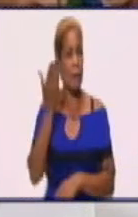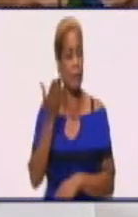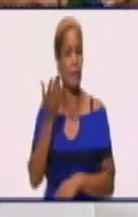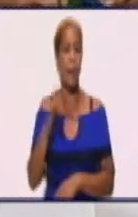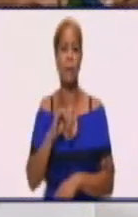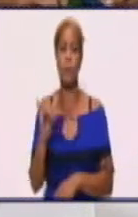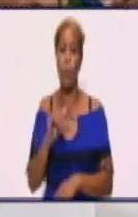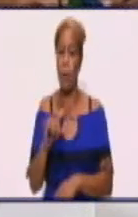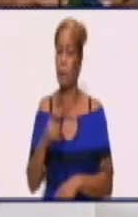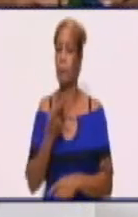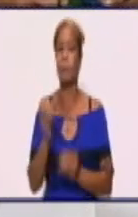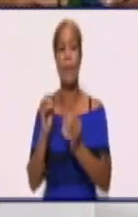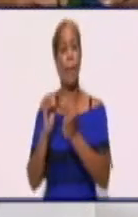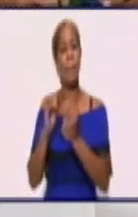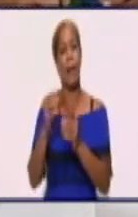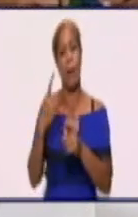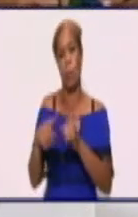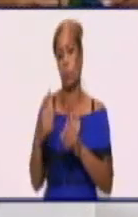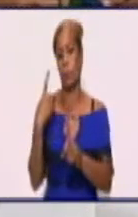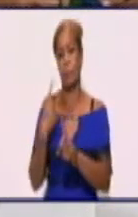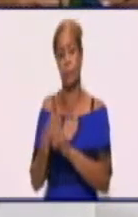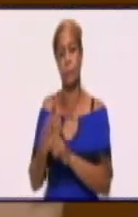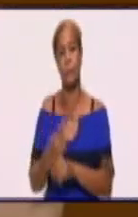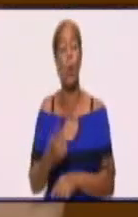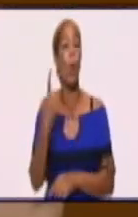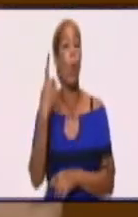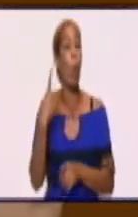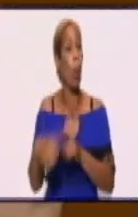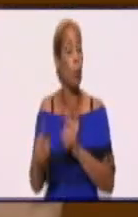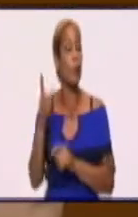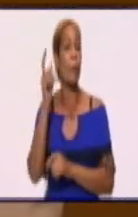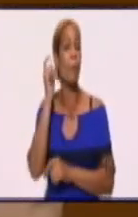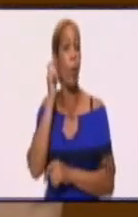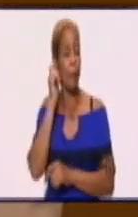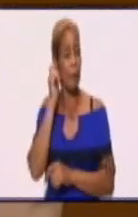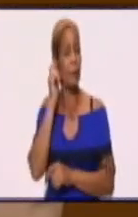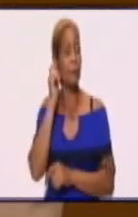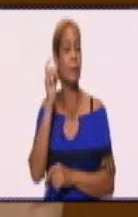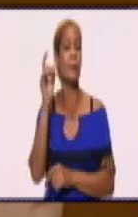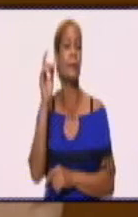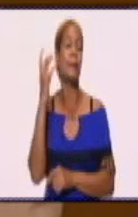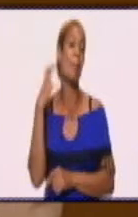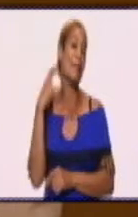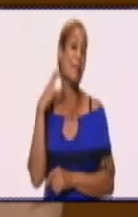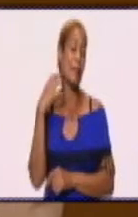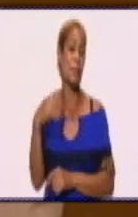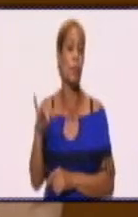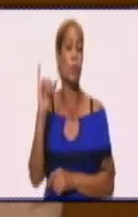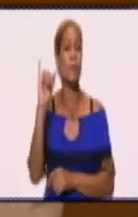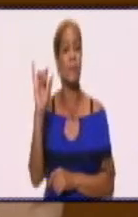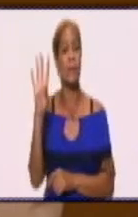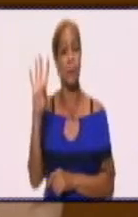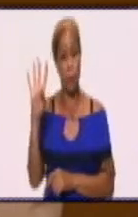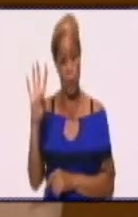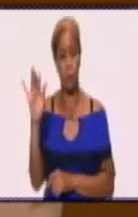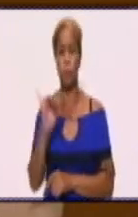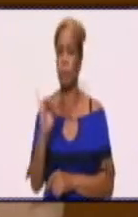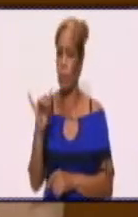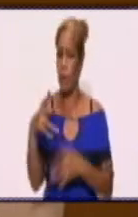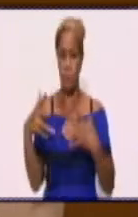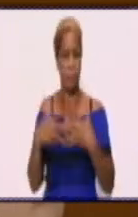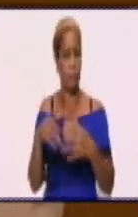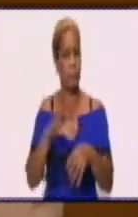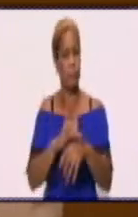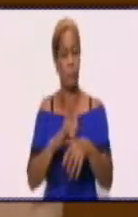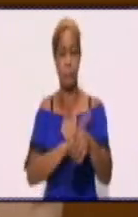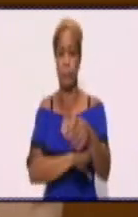de transmisión. Una paciente femenina de Manzanillo, de 64 años de edad, hipertensa también y procedente de un